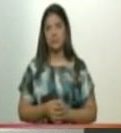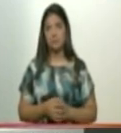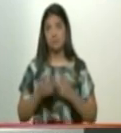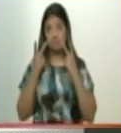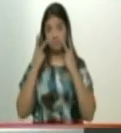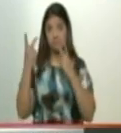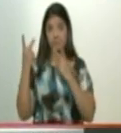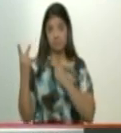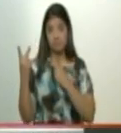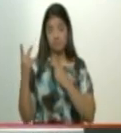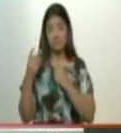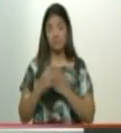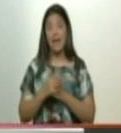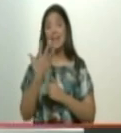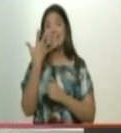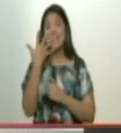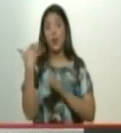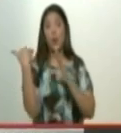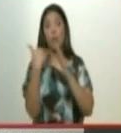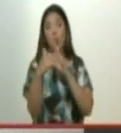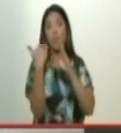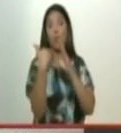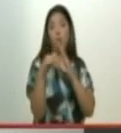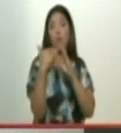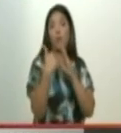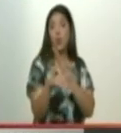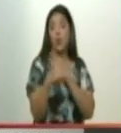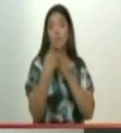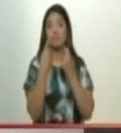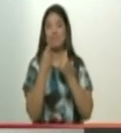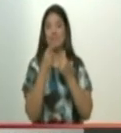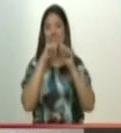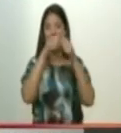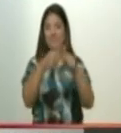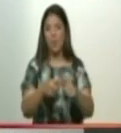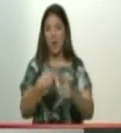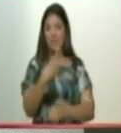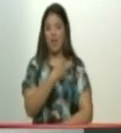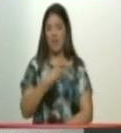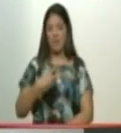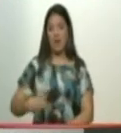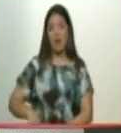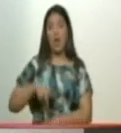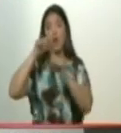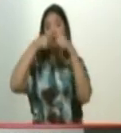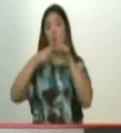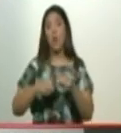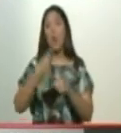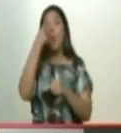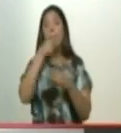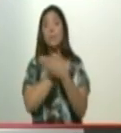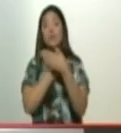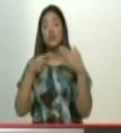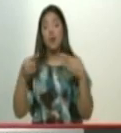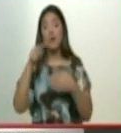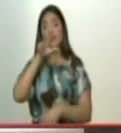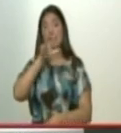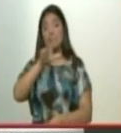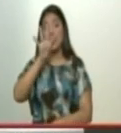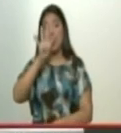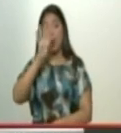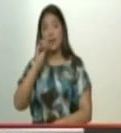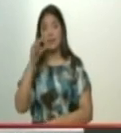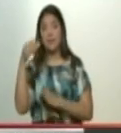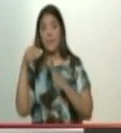las 5 transacciones bancarias a la cuenta del señor en la ciudad de Valera por un monto de 1.340.000 bolívares,